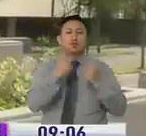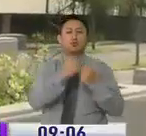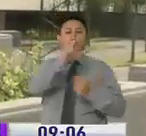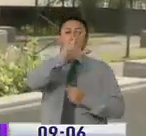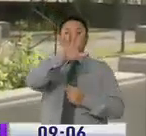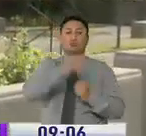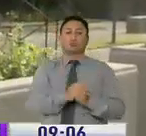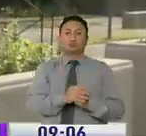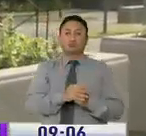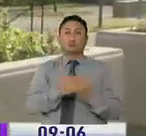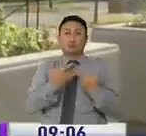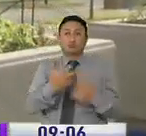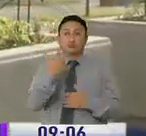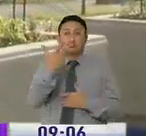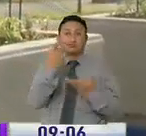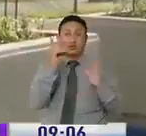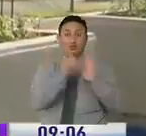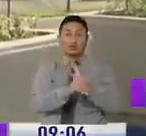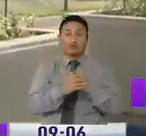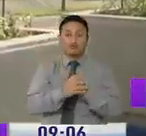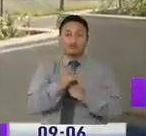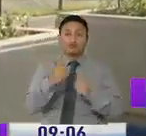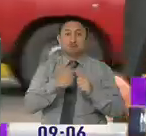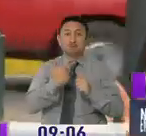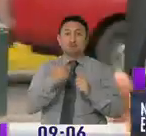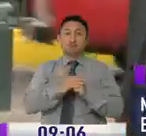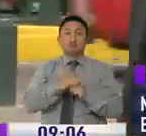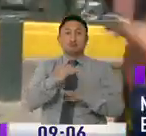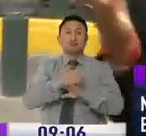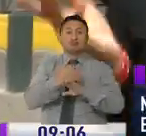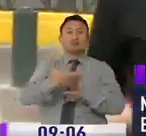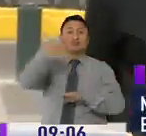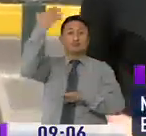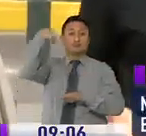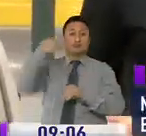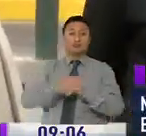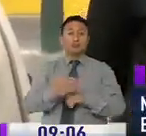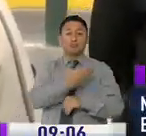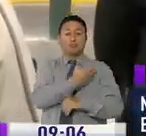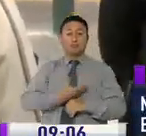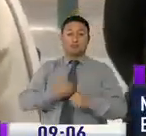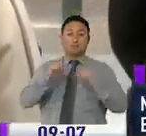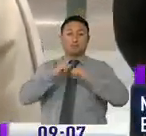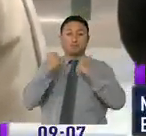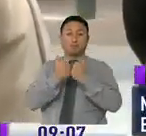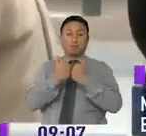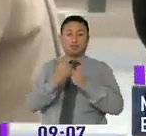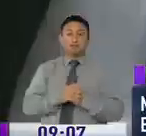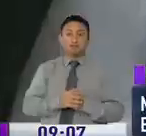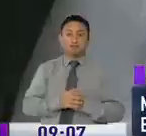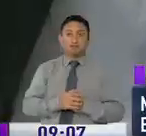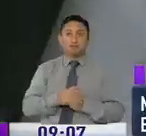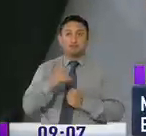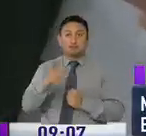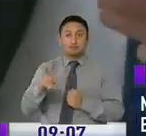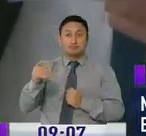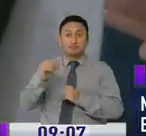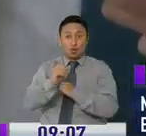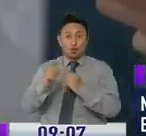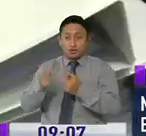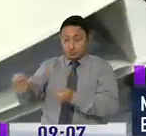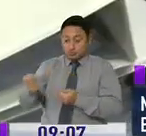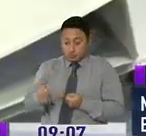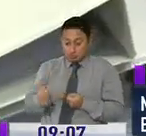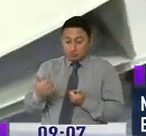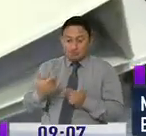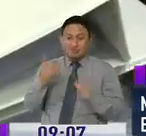suman tres las denuncias oficiales. La primera la presentó la semana pasada la presidenta del Legislativo, Elizabeth Cabezas, luego que la misma llegara a su despacho,